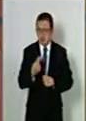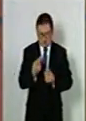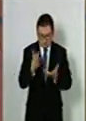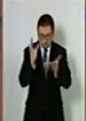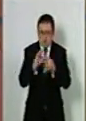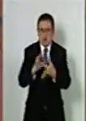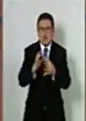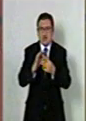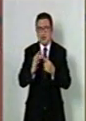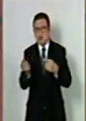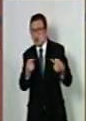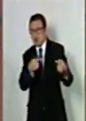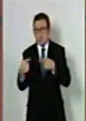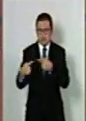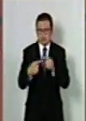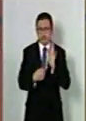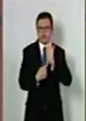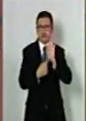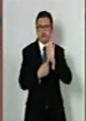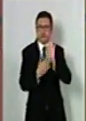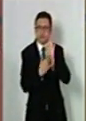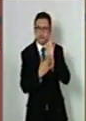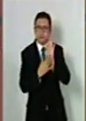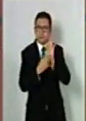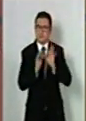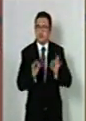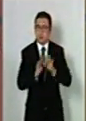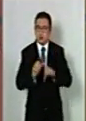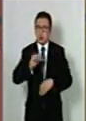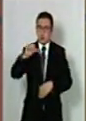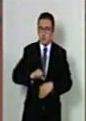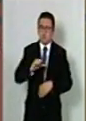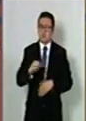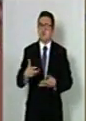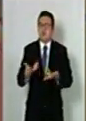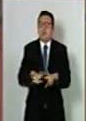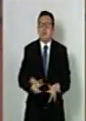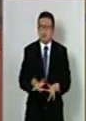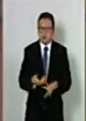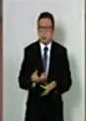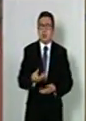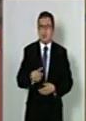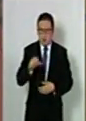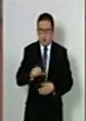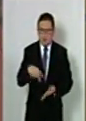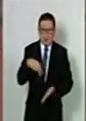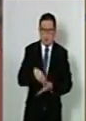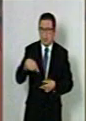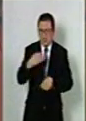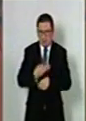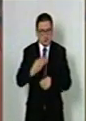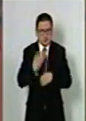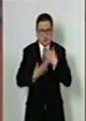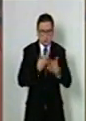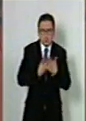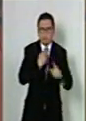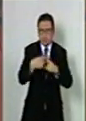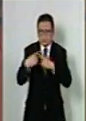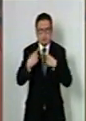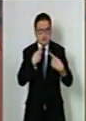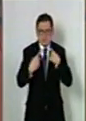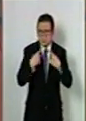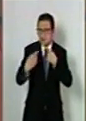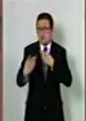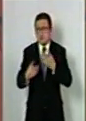congruencia lo que he señalado. Hoy estamos haciendo con estas iniciativas y con este debate y